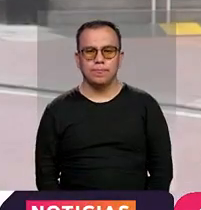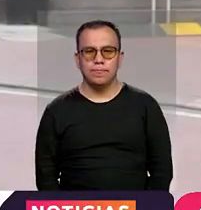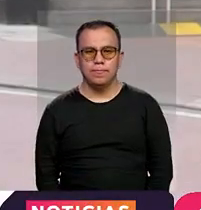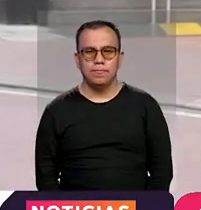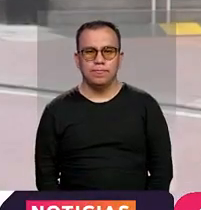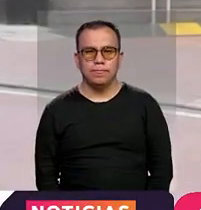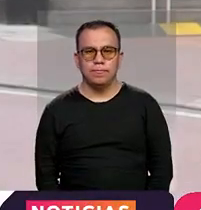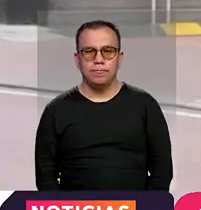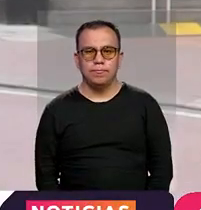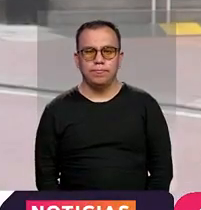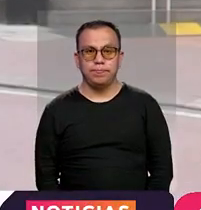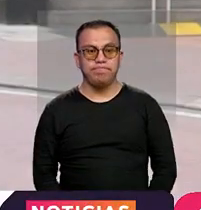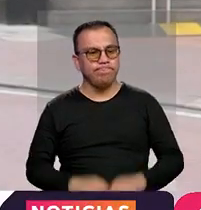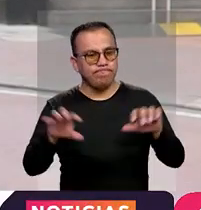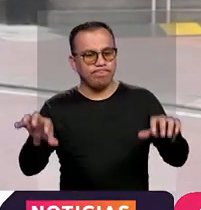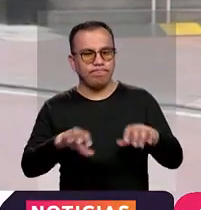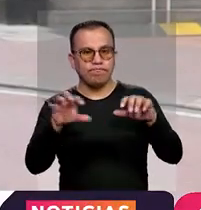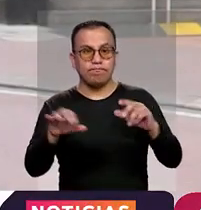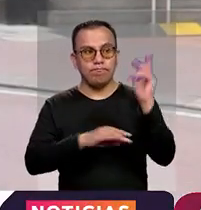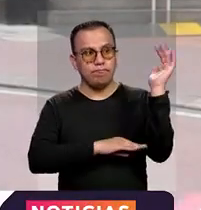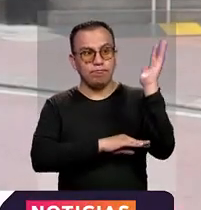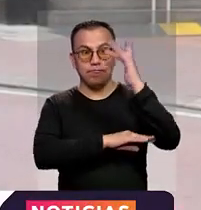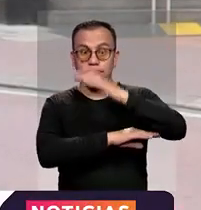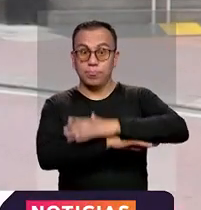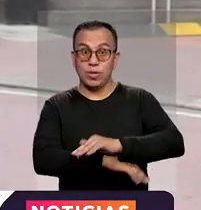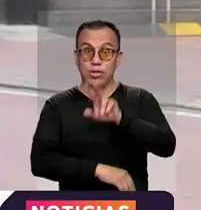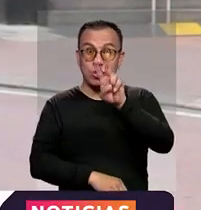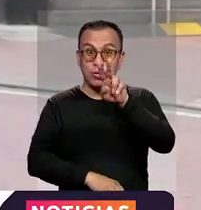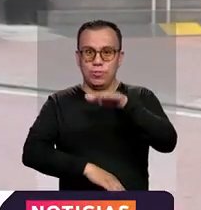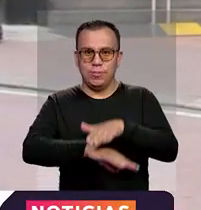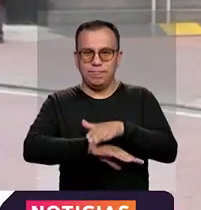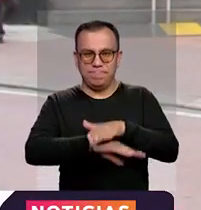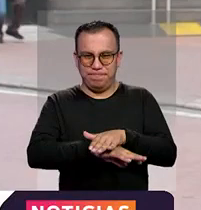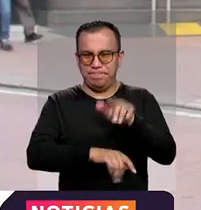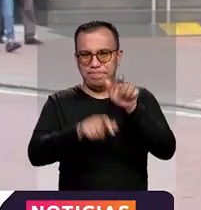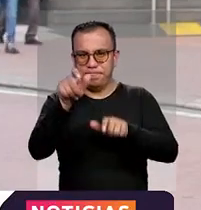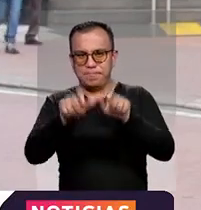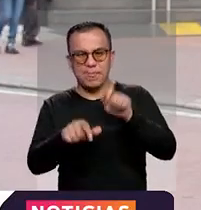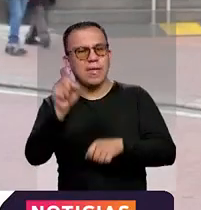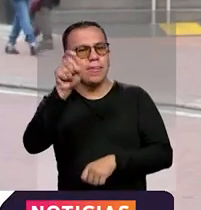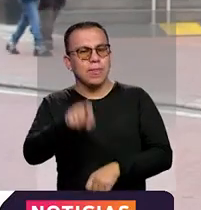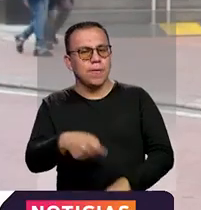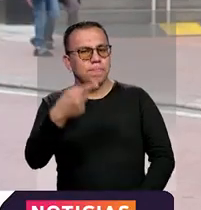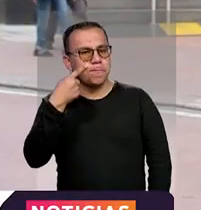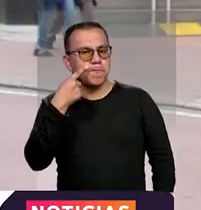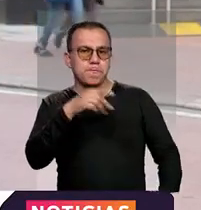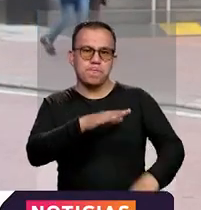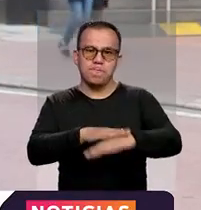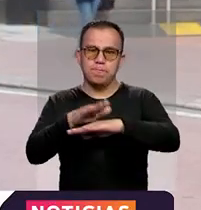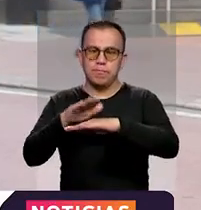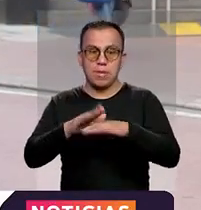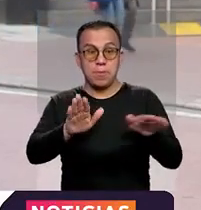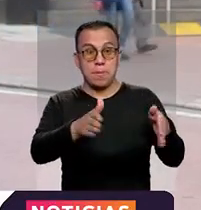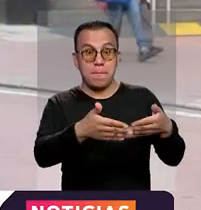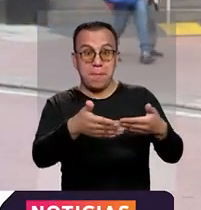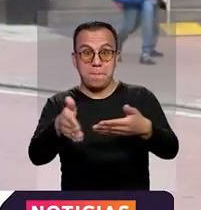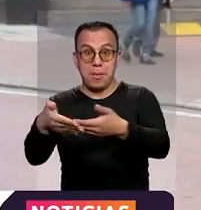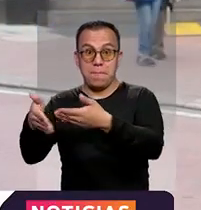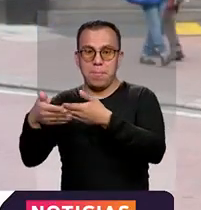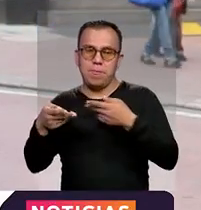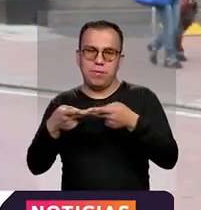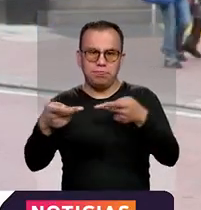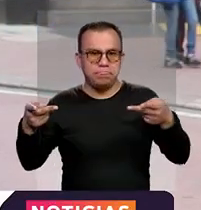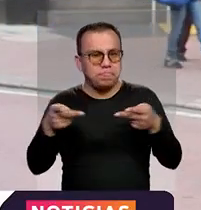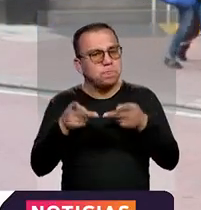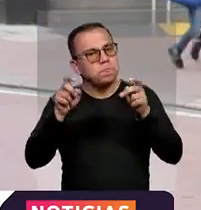Está programado que este evento se extienda hasta las 2 de la tarde y las personas deben tener en cuenta que hay cierres viales en la zona